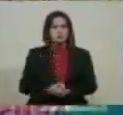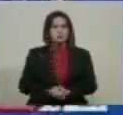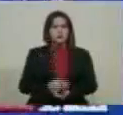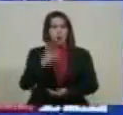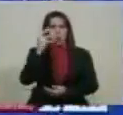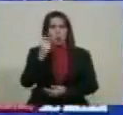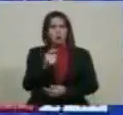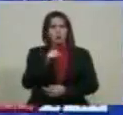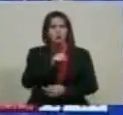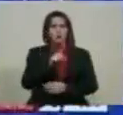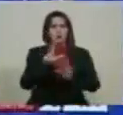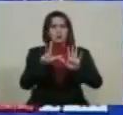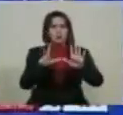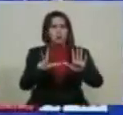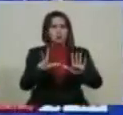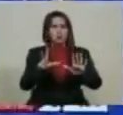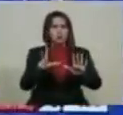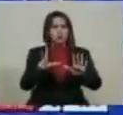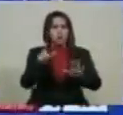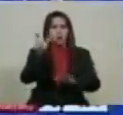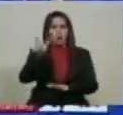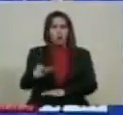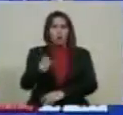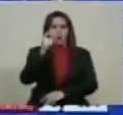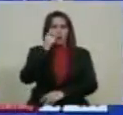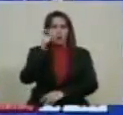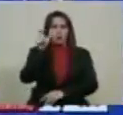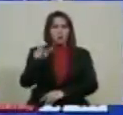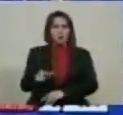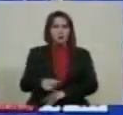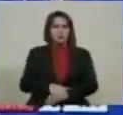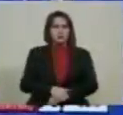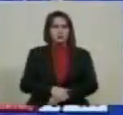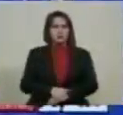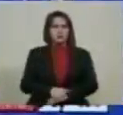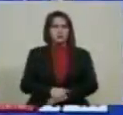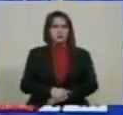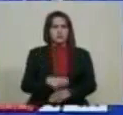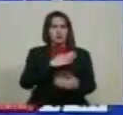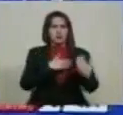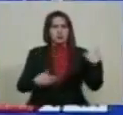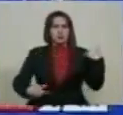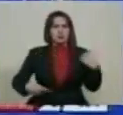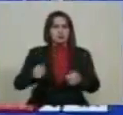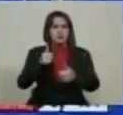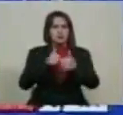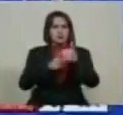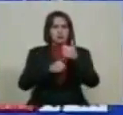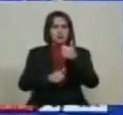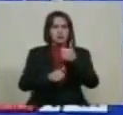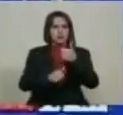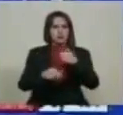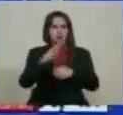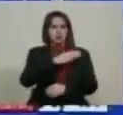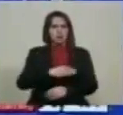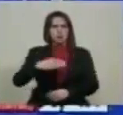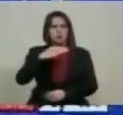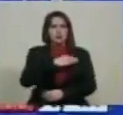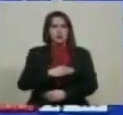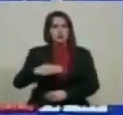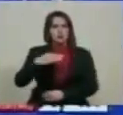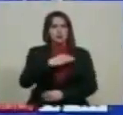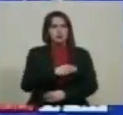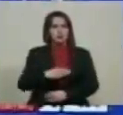Número 18, el compañero Gerardo Márquez, vicepresidente para las misiones y